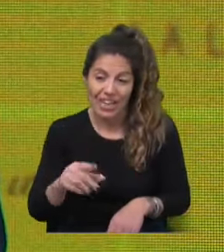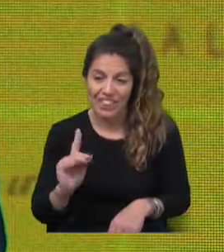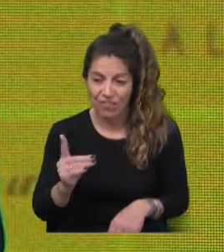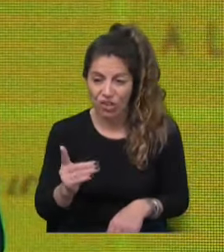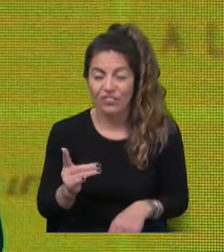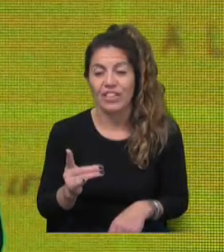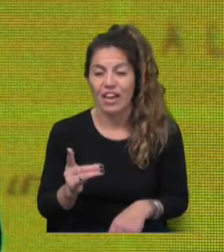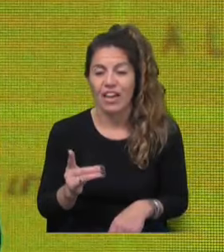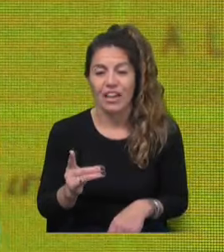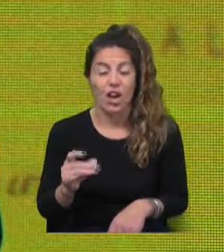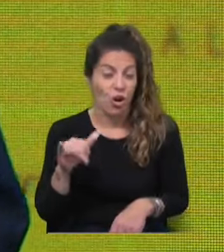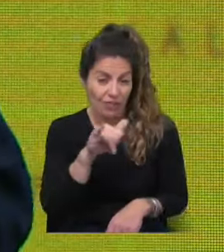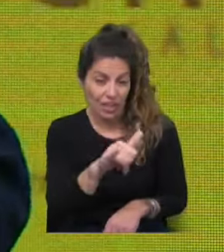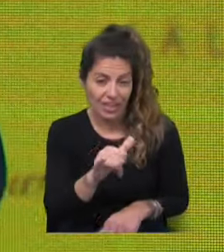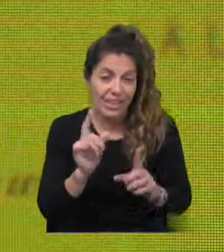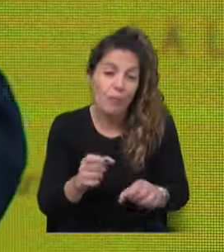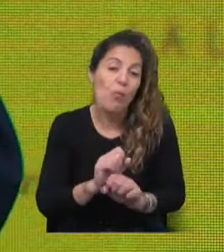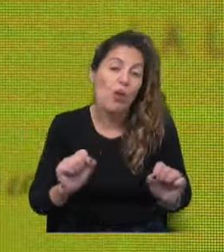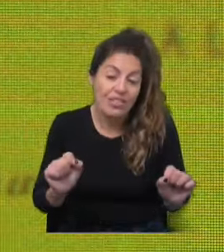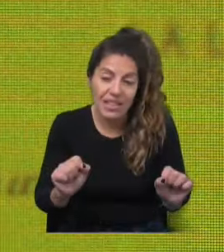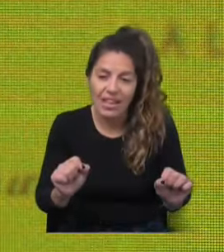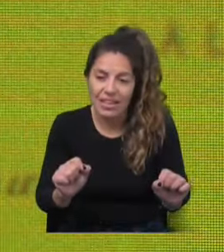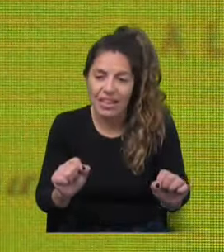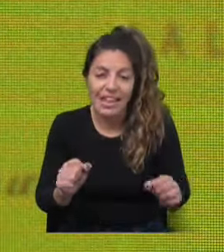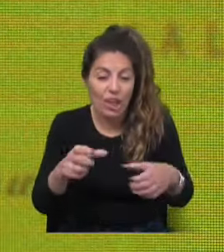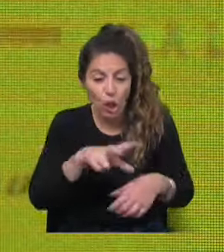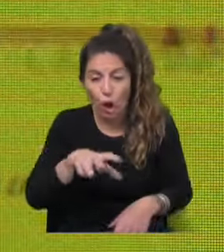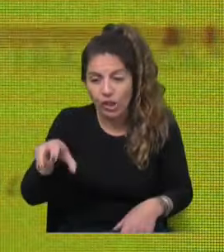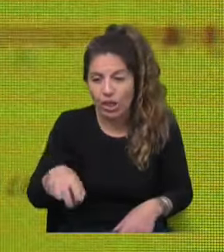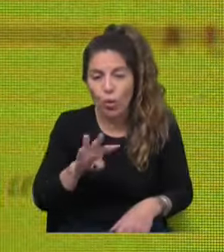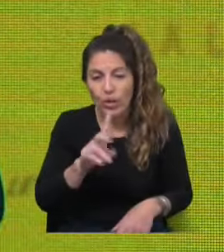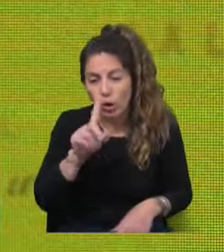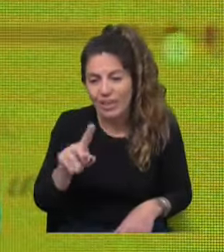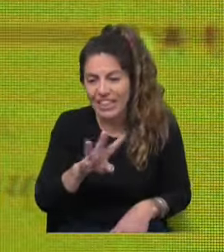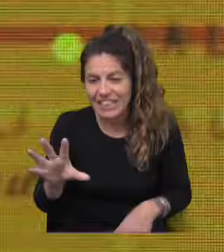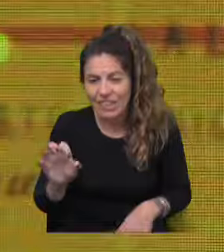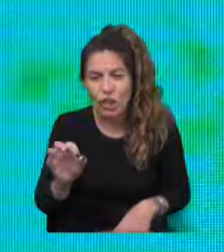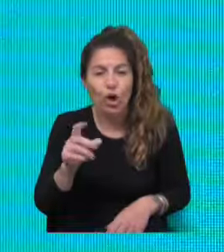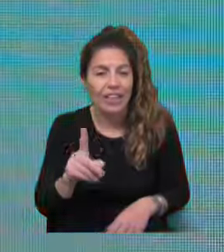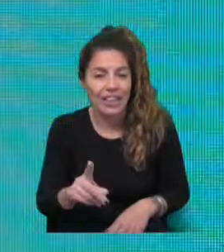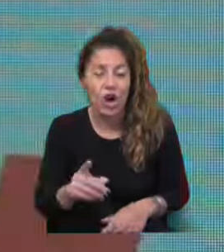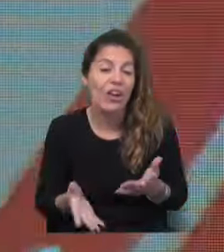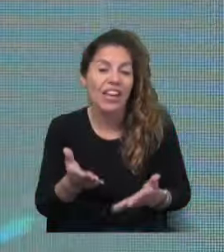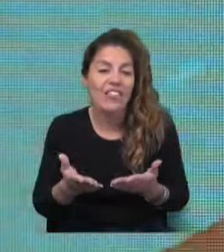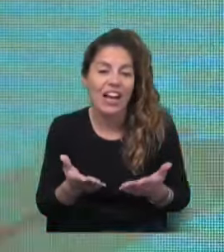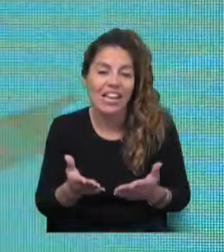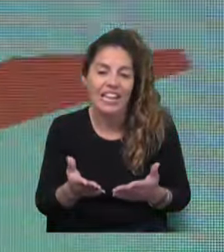vía avionetas. O sea que también pueden ser que estos contenedores de 4.500 kilos, que equivalen a 10